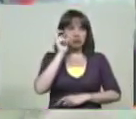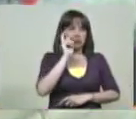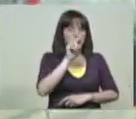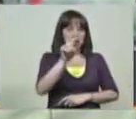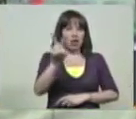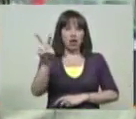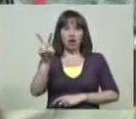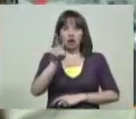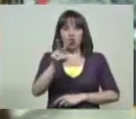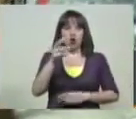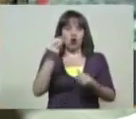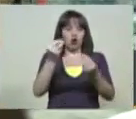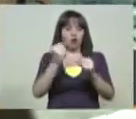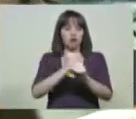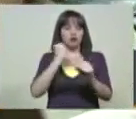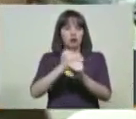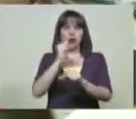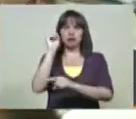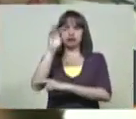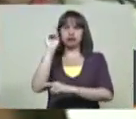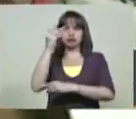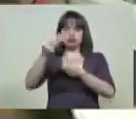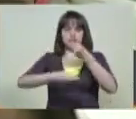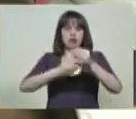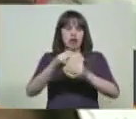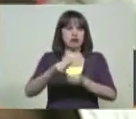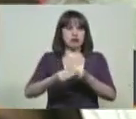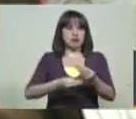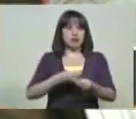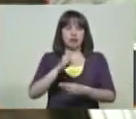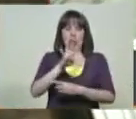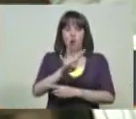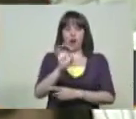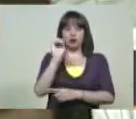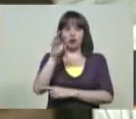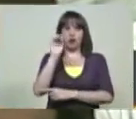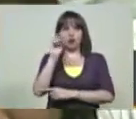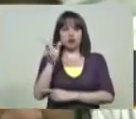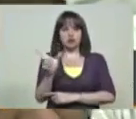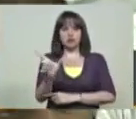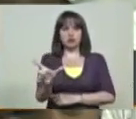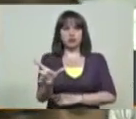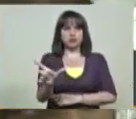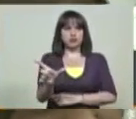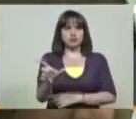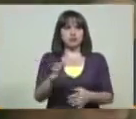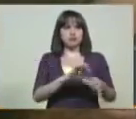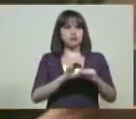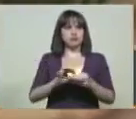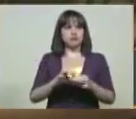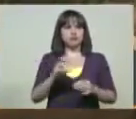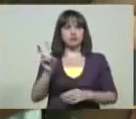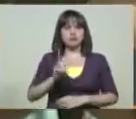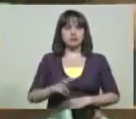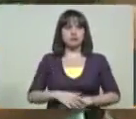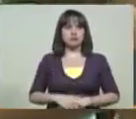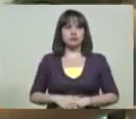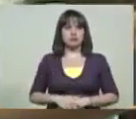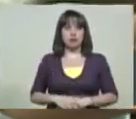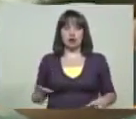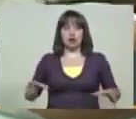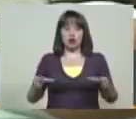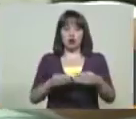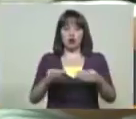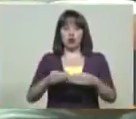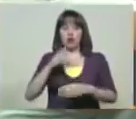las jornadas de trabajo de este cuarto congreso del partido socialista unido de venezuela el partido de la revolución